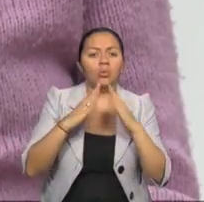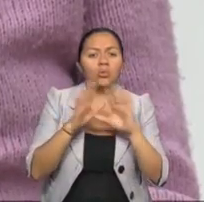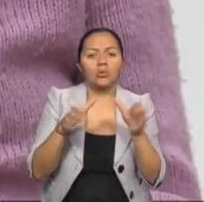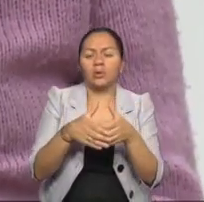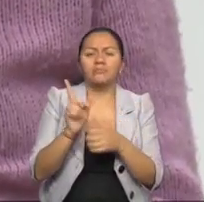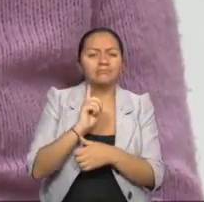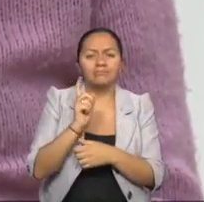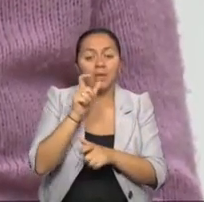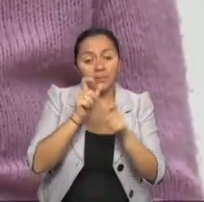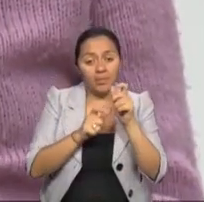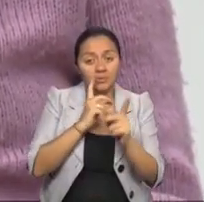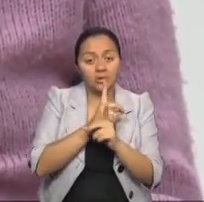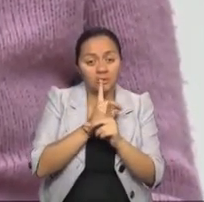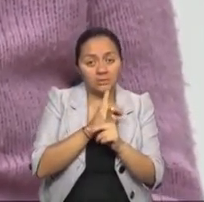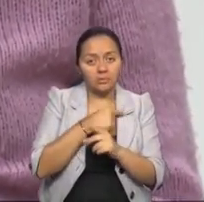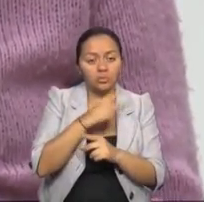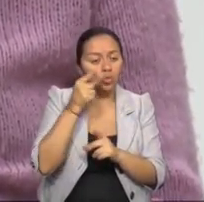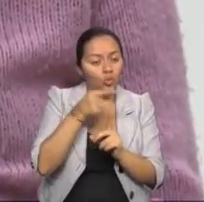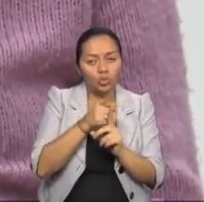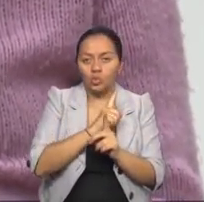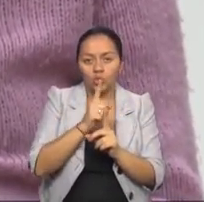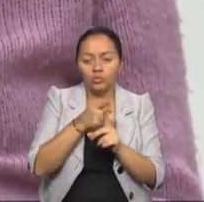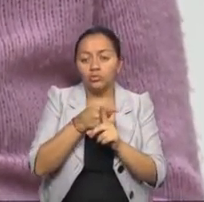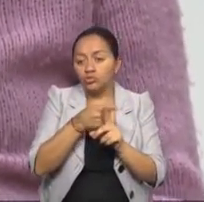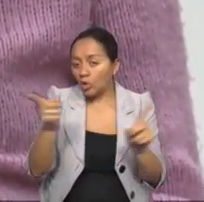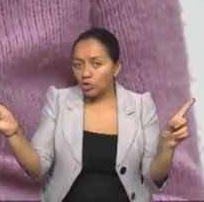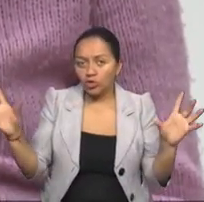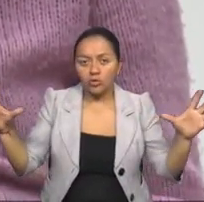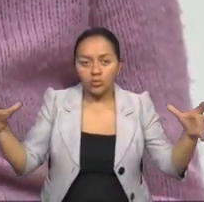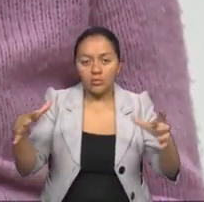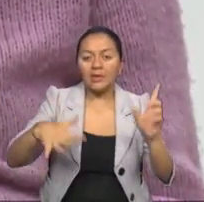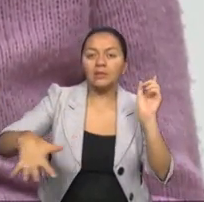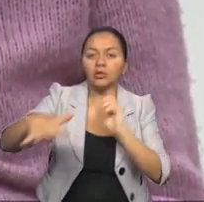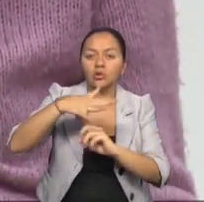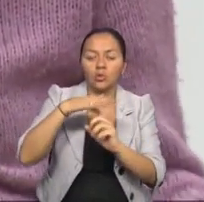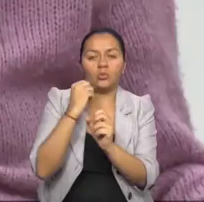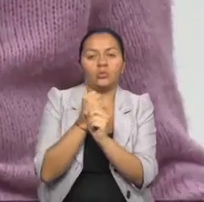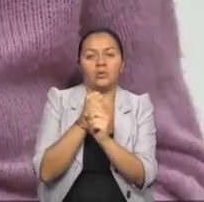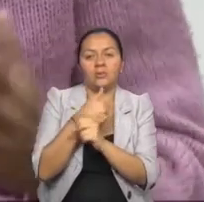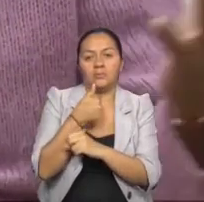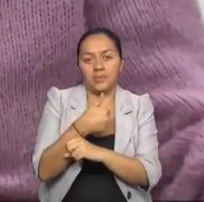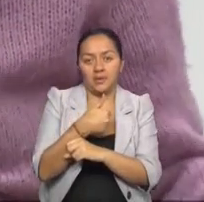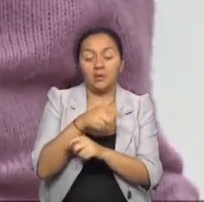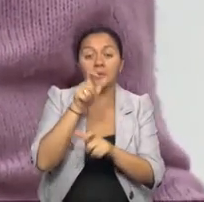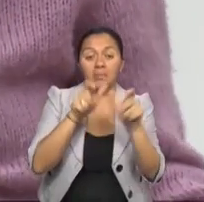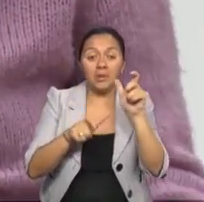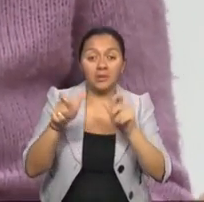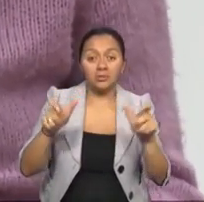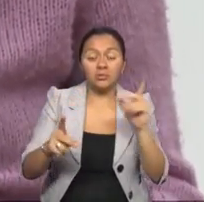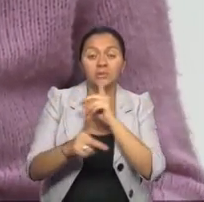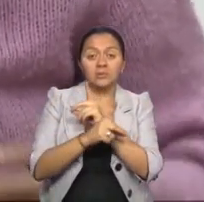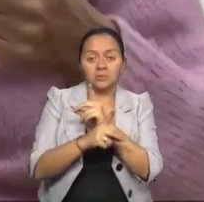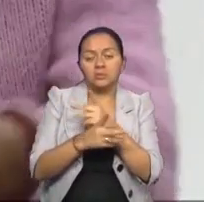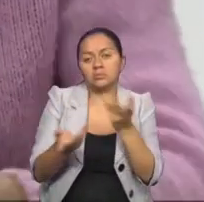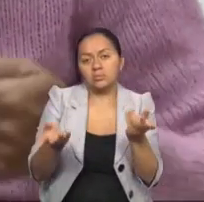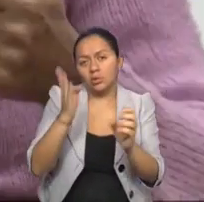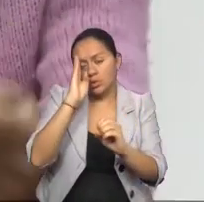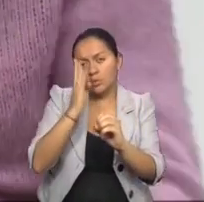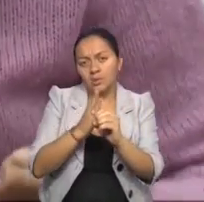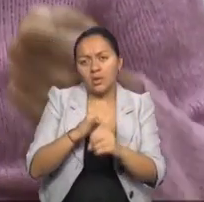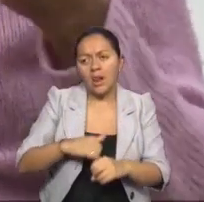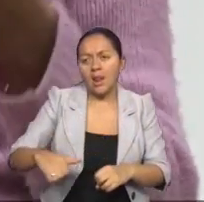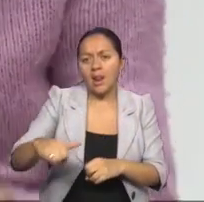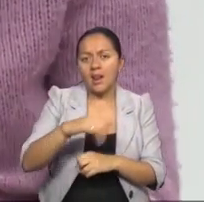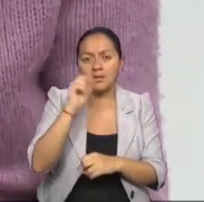y eso es el reto mayor porque la persona con discapacidad obviamente tiene sus propias metas y